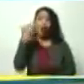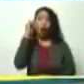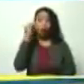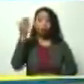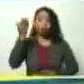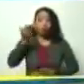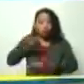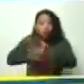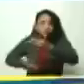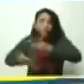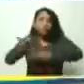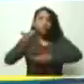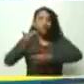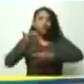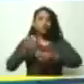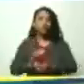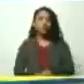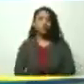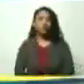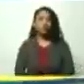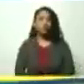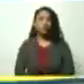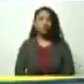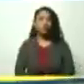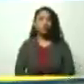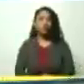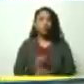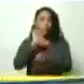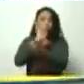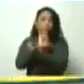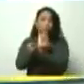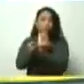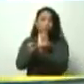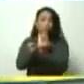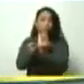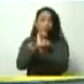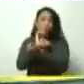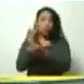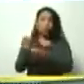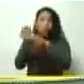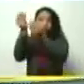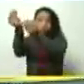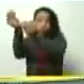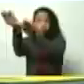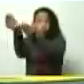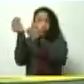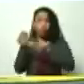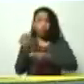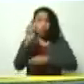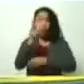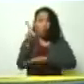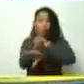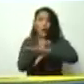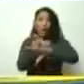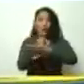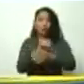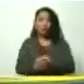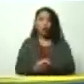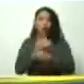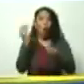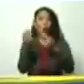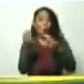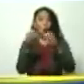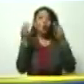de prisioneros entre dos gobiernos como